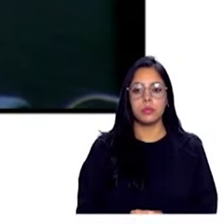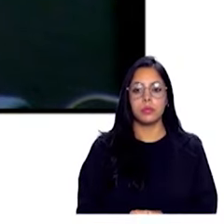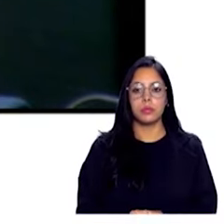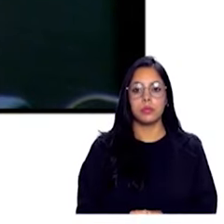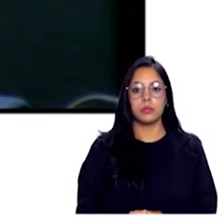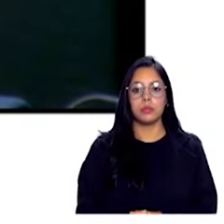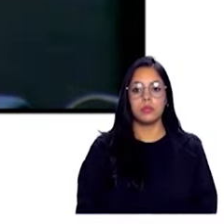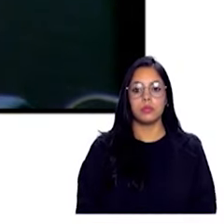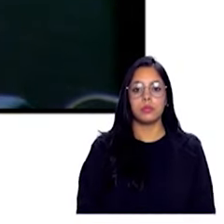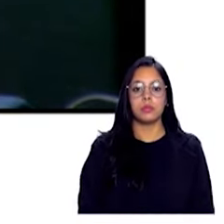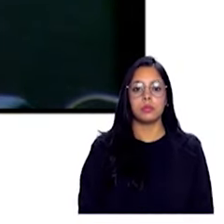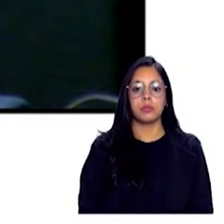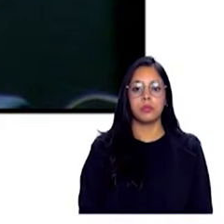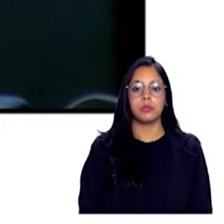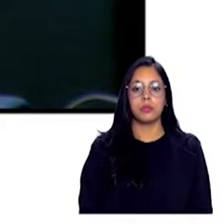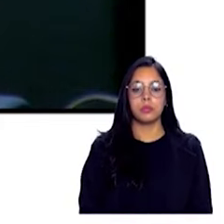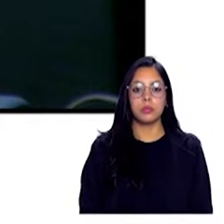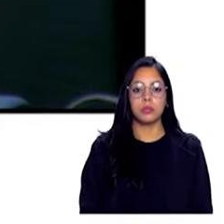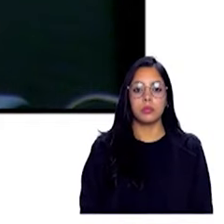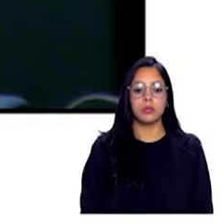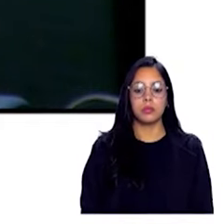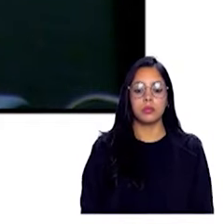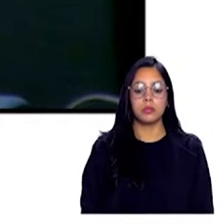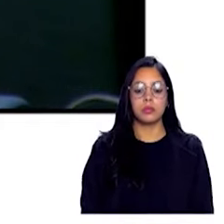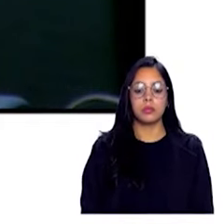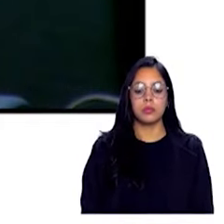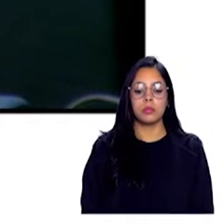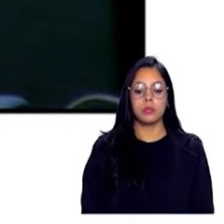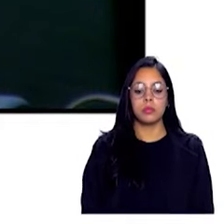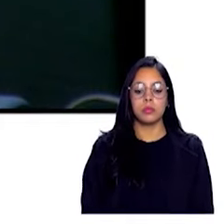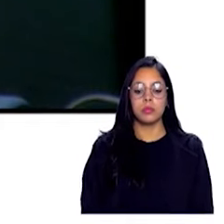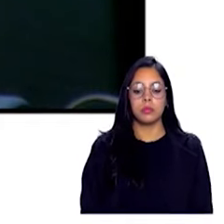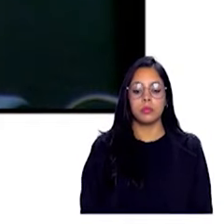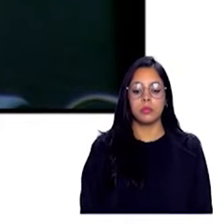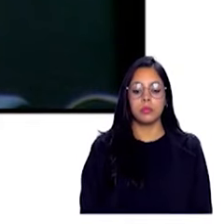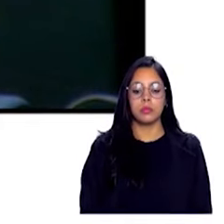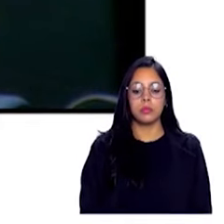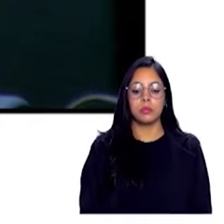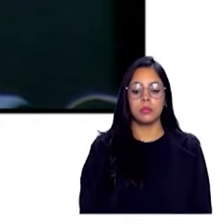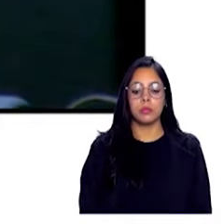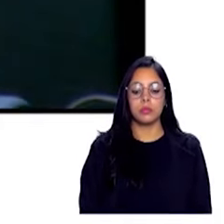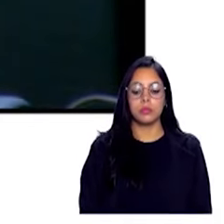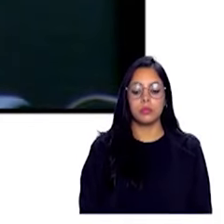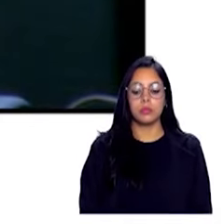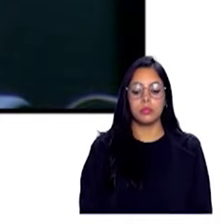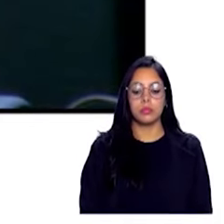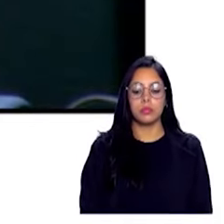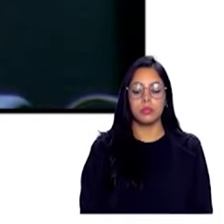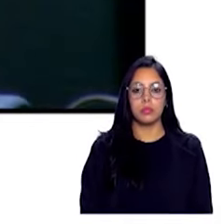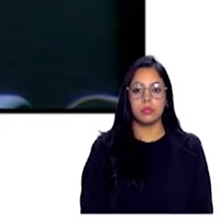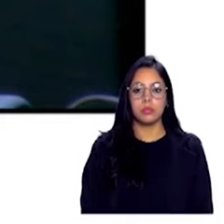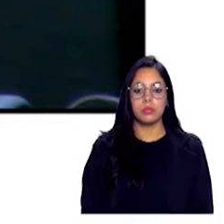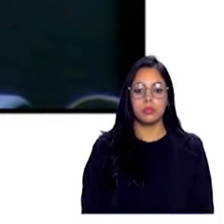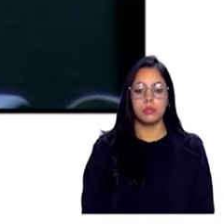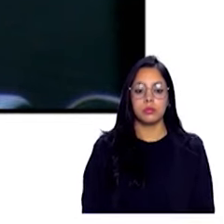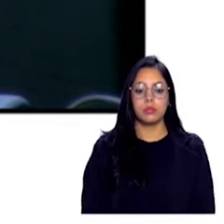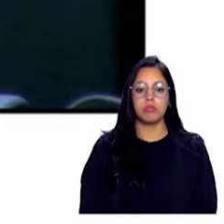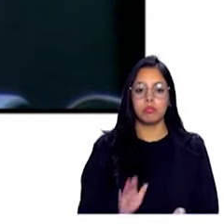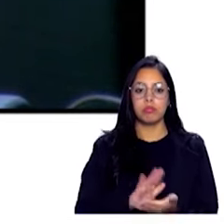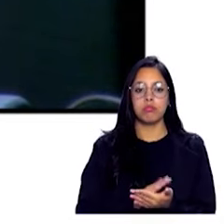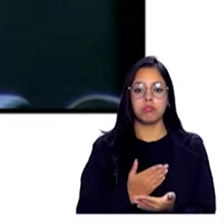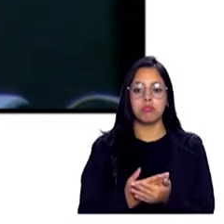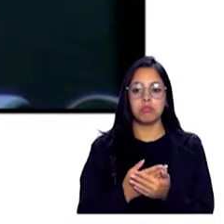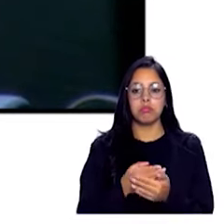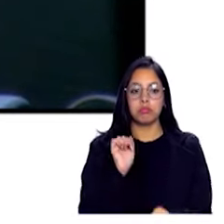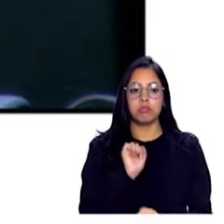parte en la jurisdicción penal no se pue consentir en ningú caso que se con un inocente Y Entonces evidentemente esto